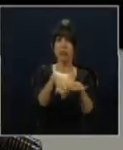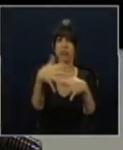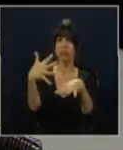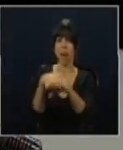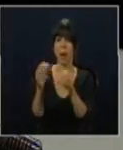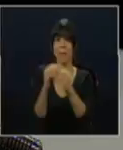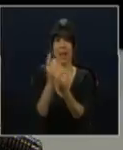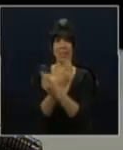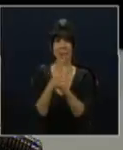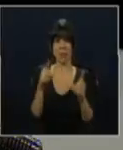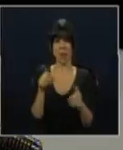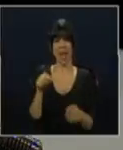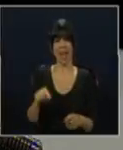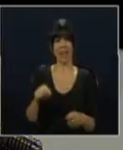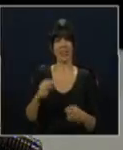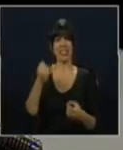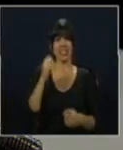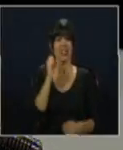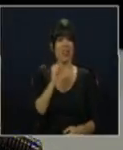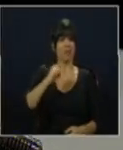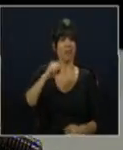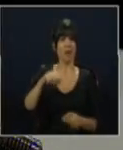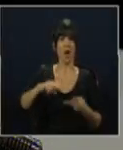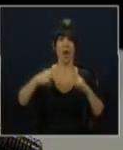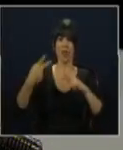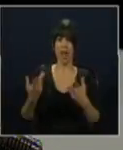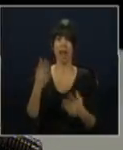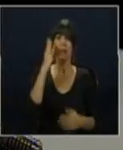sería contrario a la experiencia nacional y